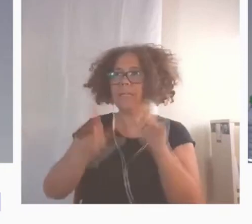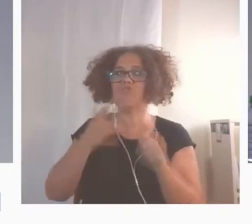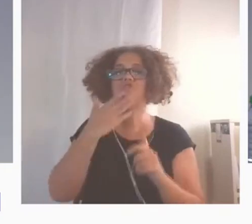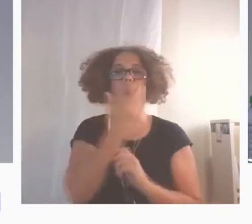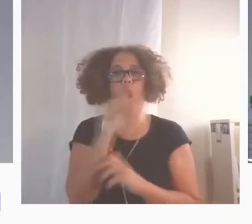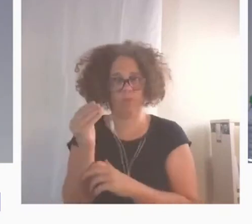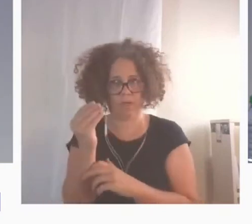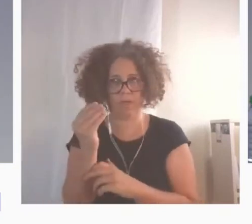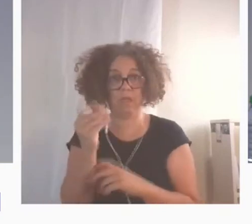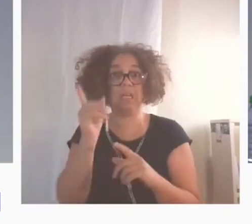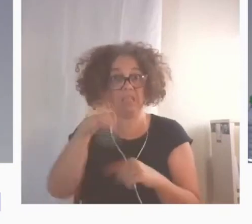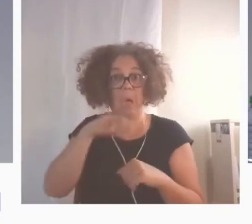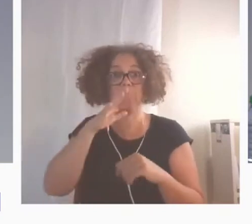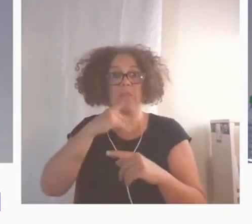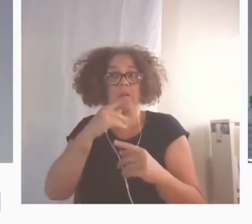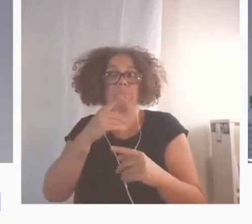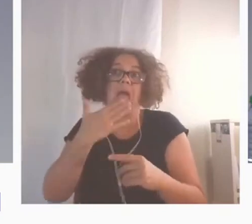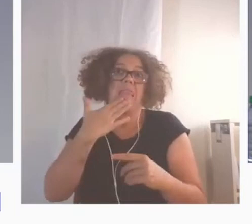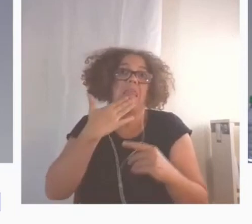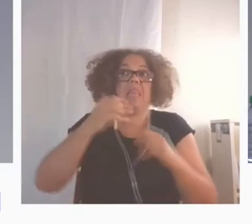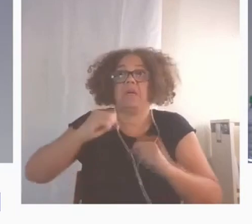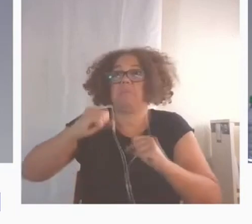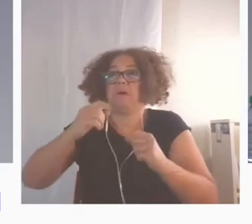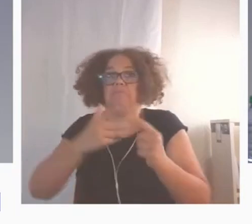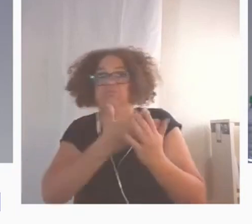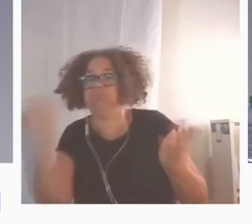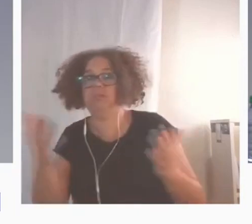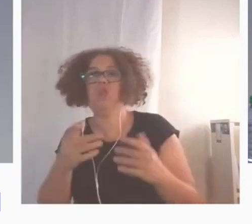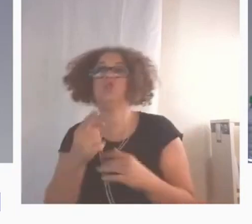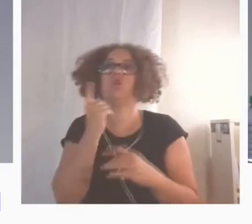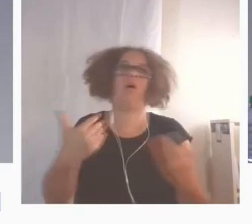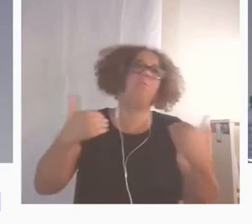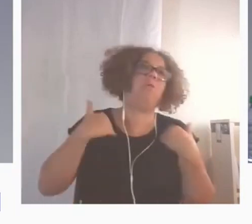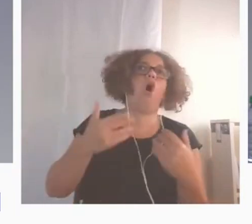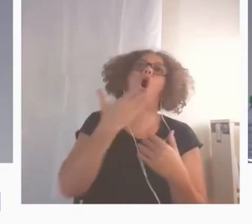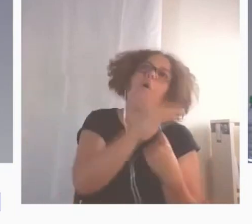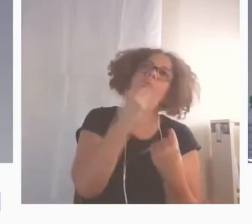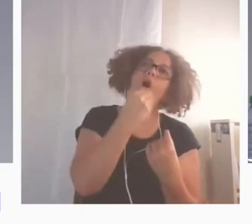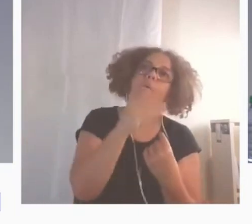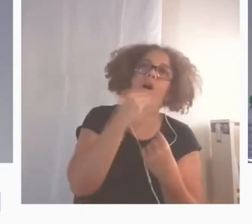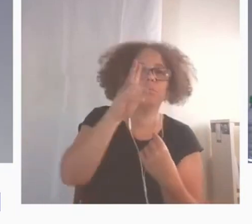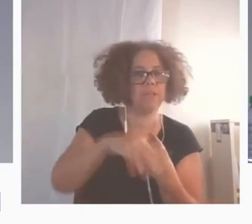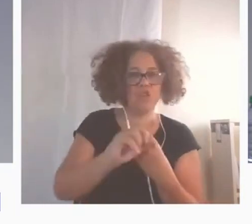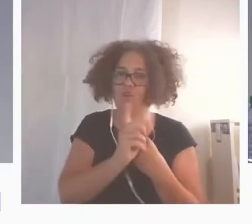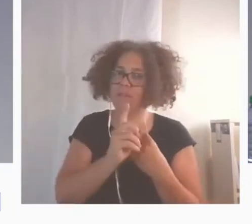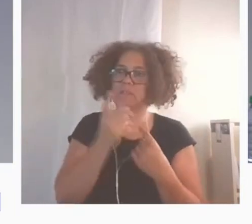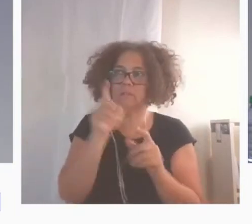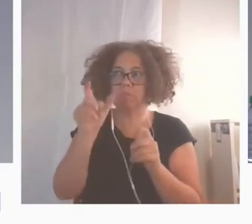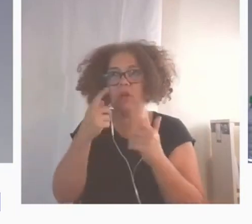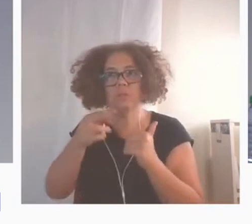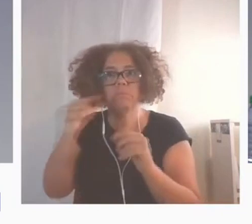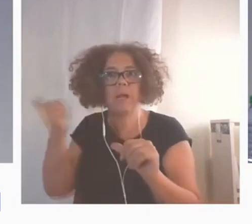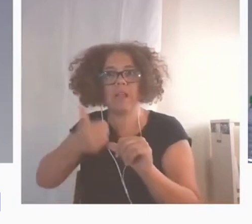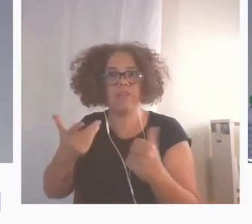joven, porque toda la innovación social no debe ser solo conectada con la gente joven, pero hay gente que tiene experiencia y que puede